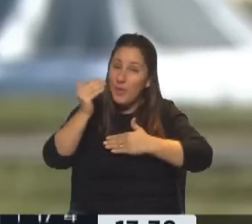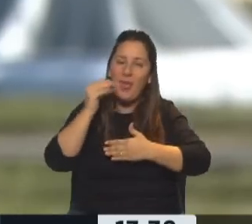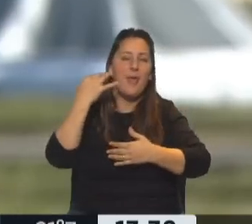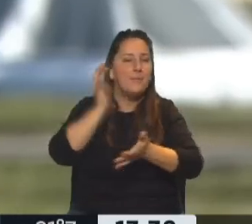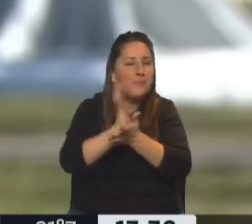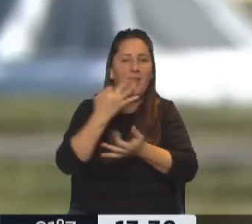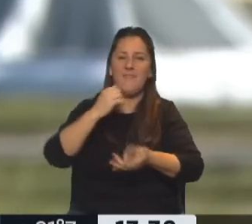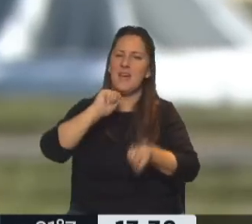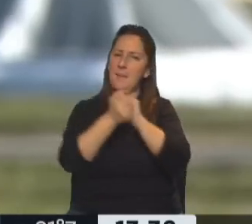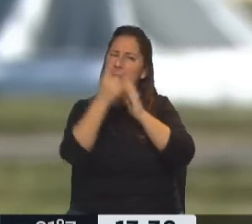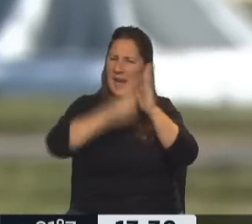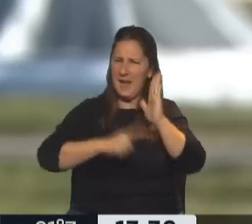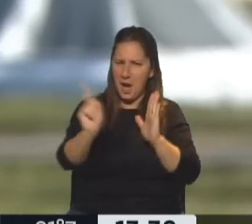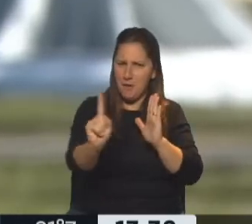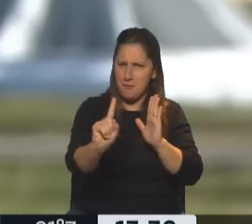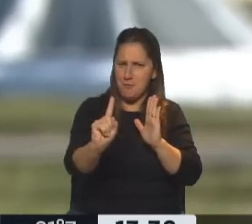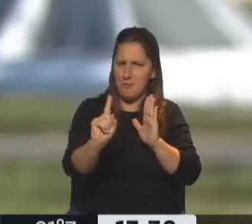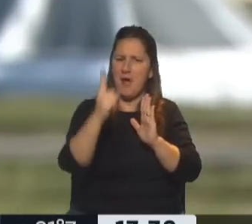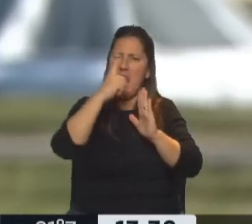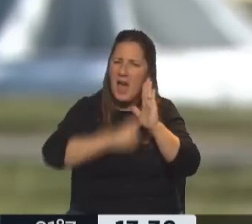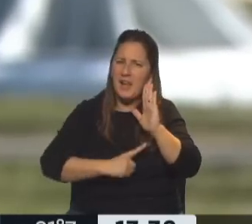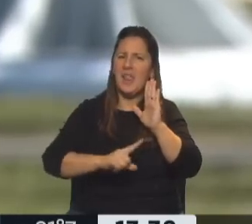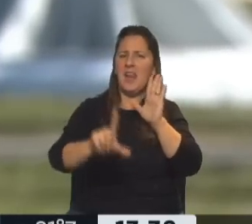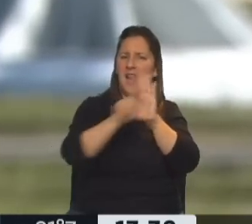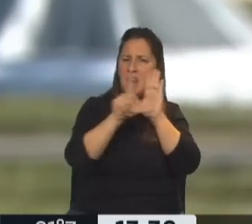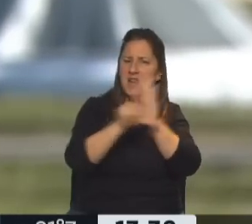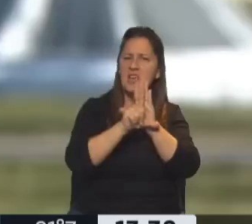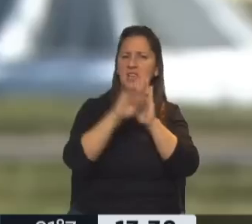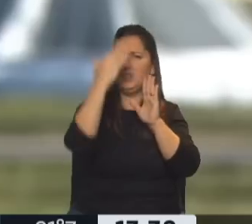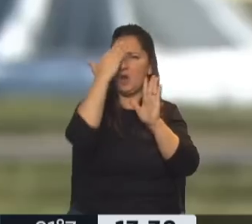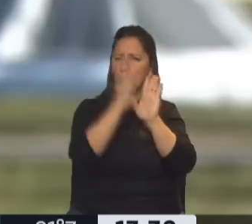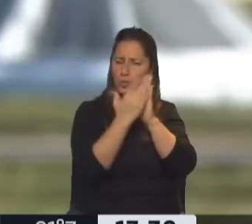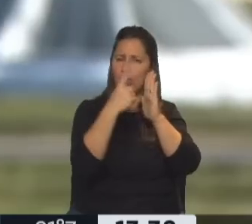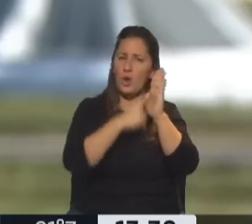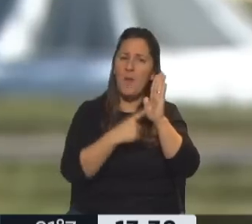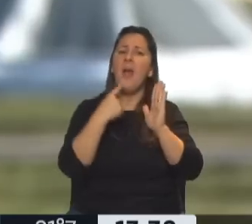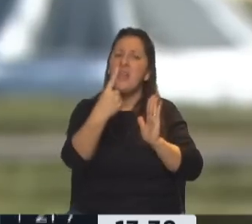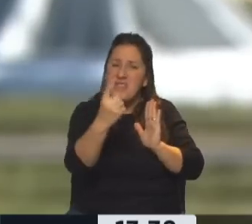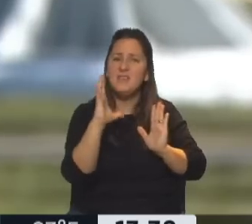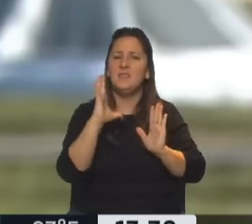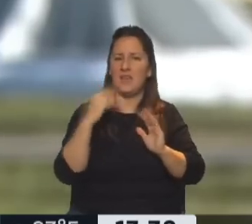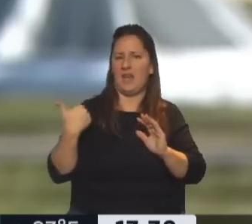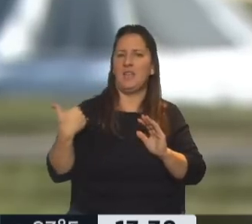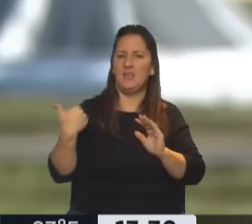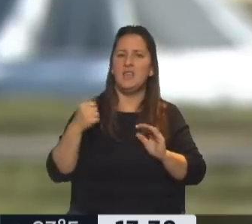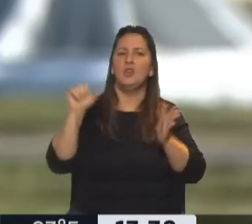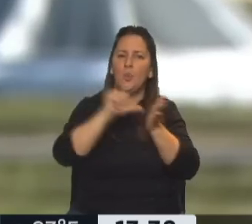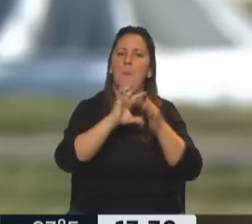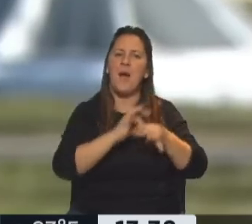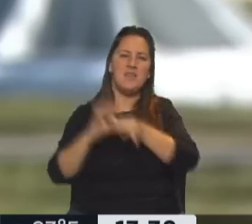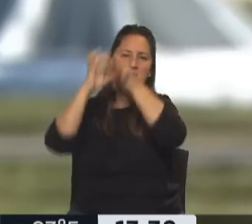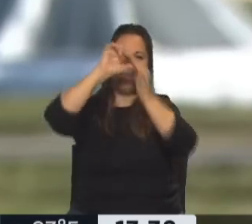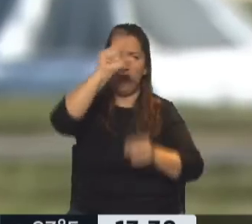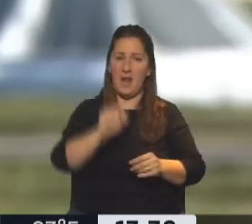no las reglas, porque las reglas, las leyes, la Constitución, las normas, dicen que somos un país federal, pero no actuamos como un país